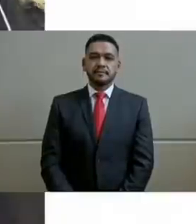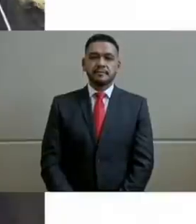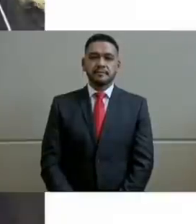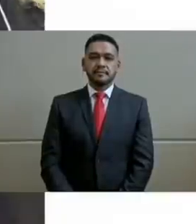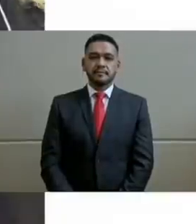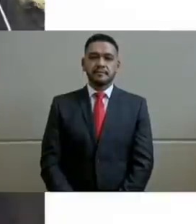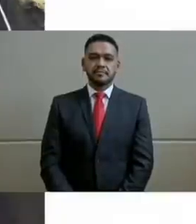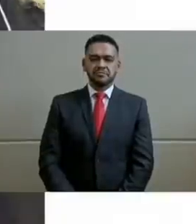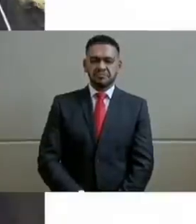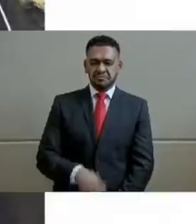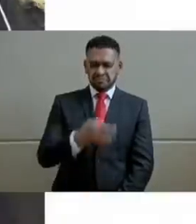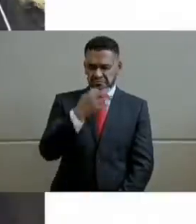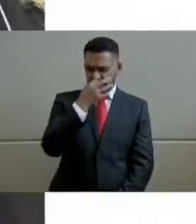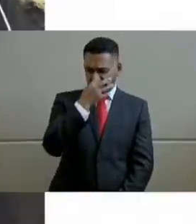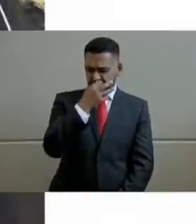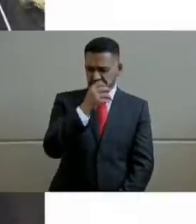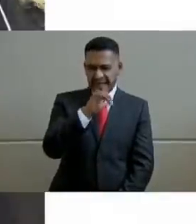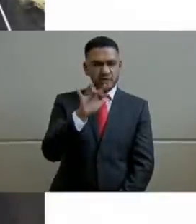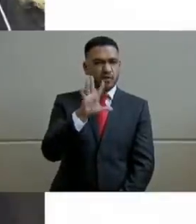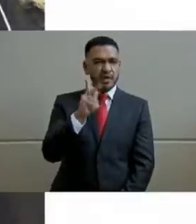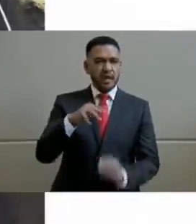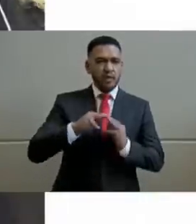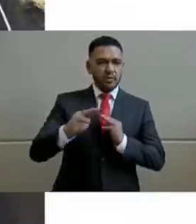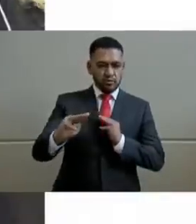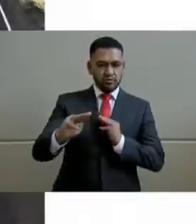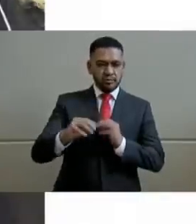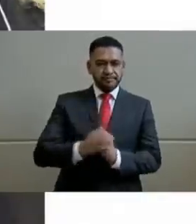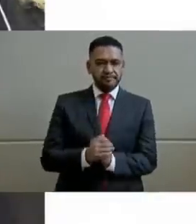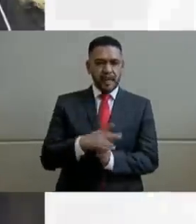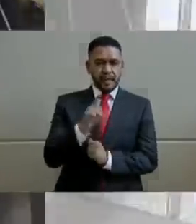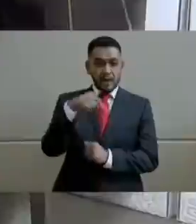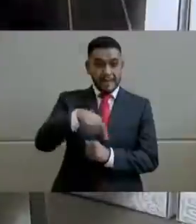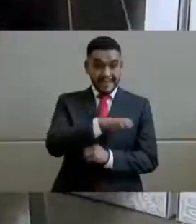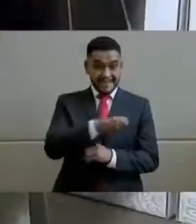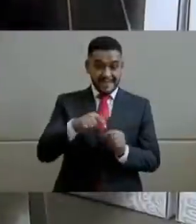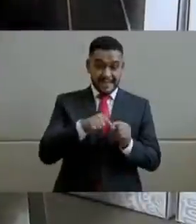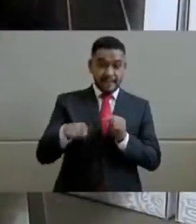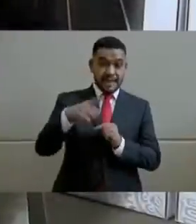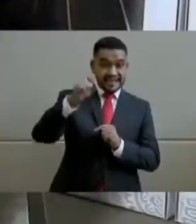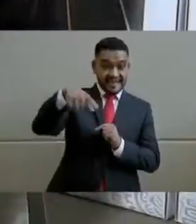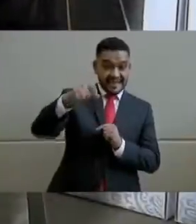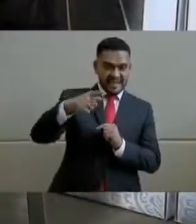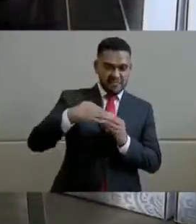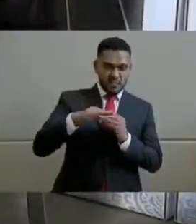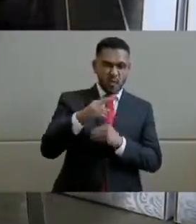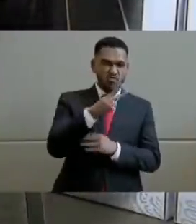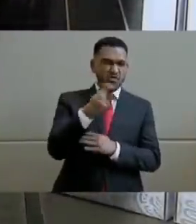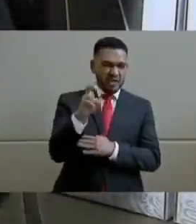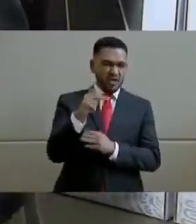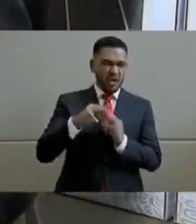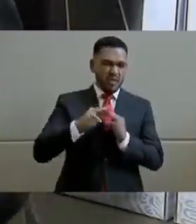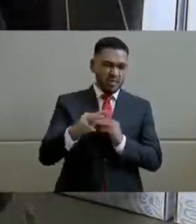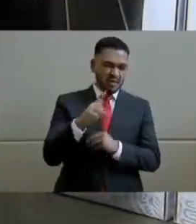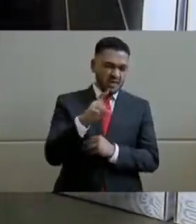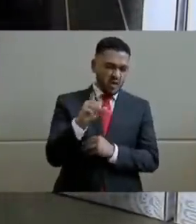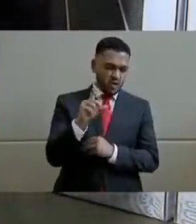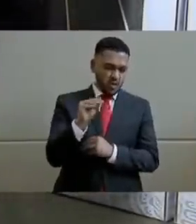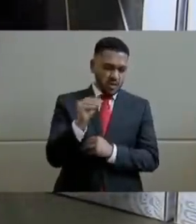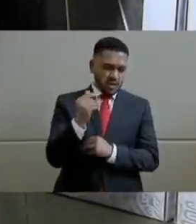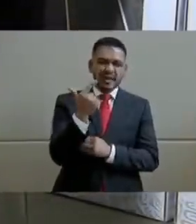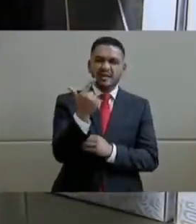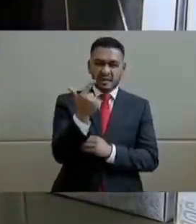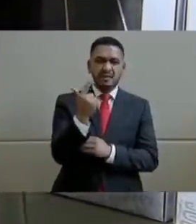los 550 kilómetros, pero de aquí a de Ensenada a San Quintín son como 200 más o menos,